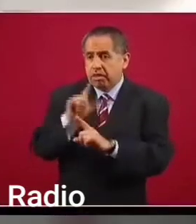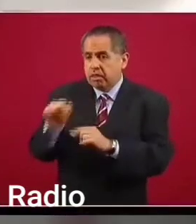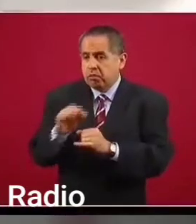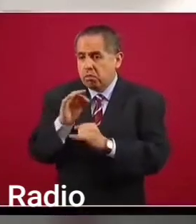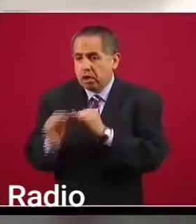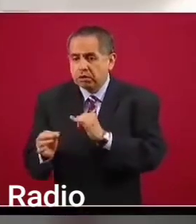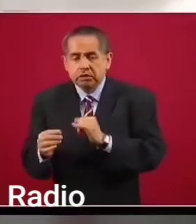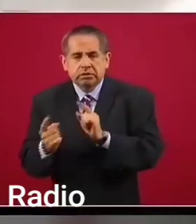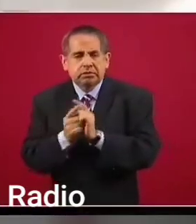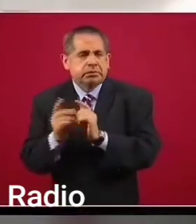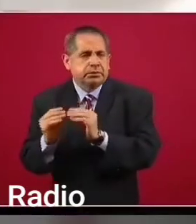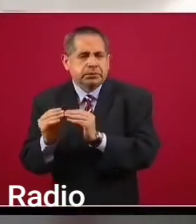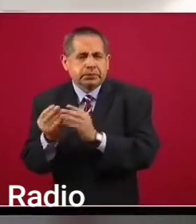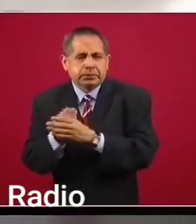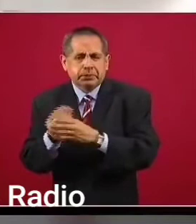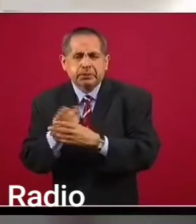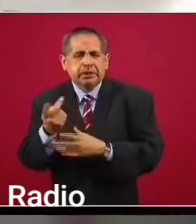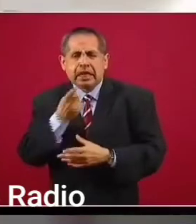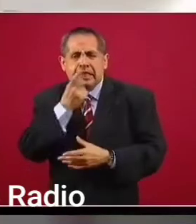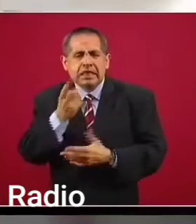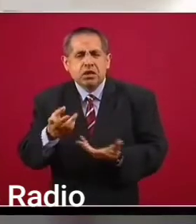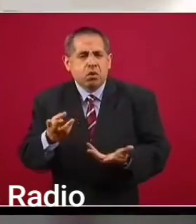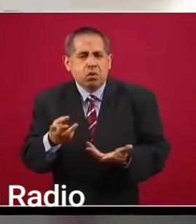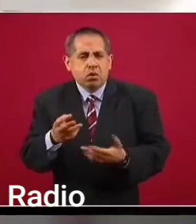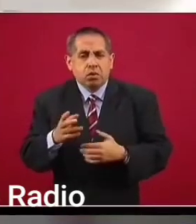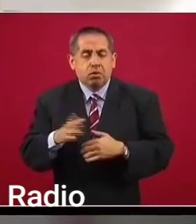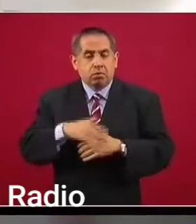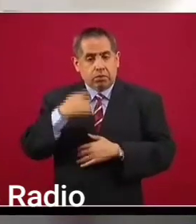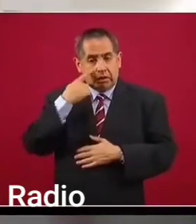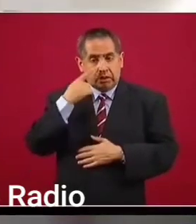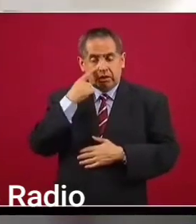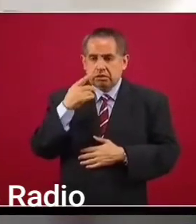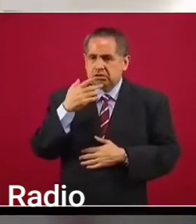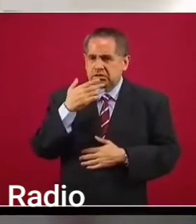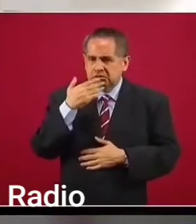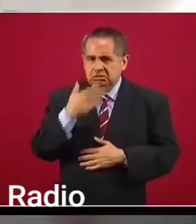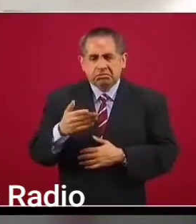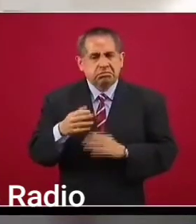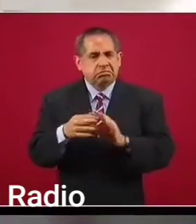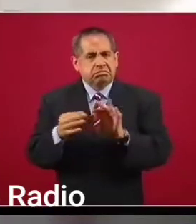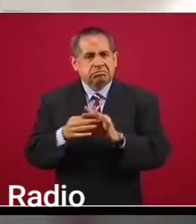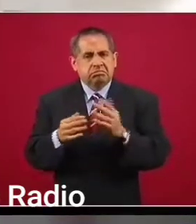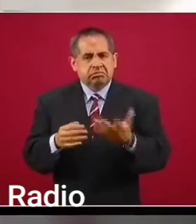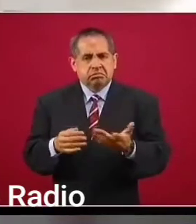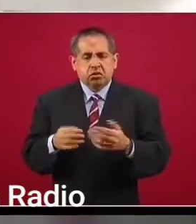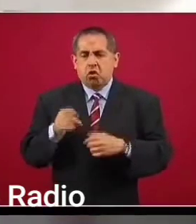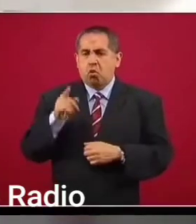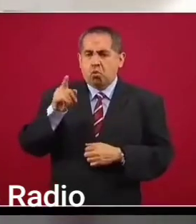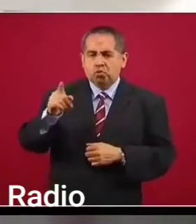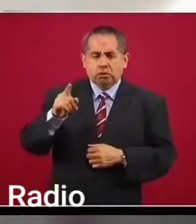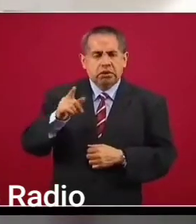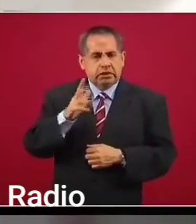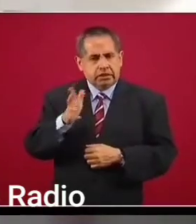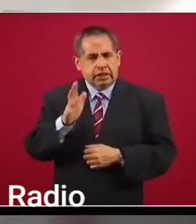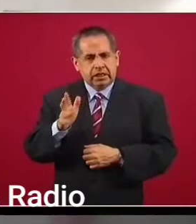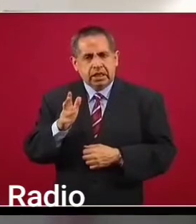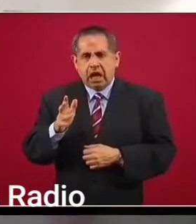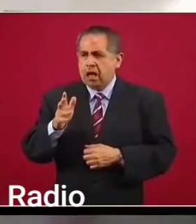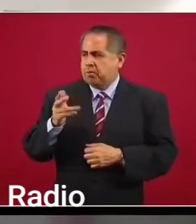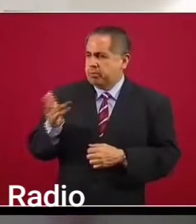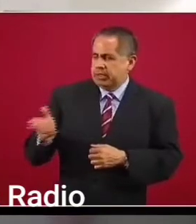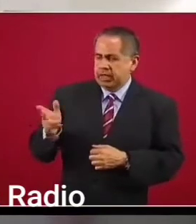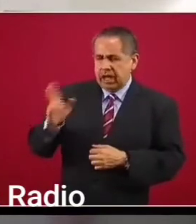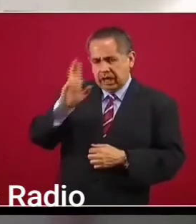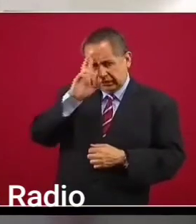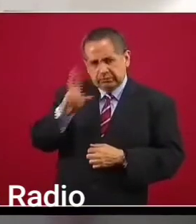de ese discurso, ¿no?, en esa conferencia, básicamente porque desde una forma muy sutil usted se ha solicitado